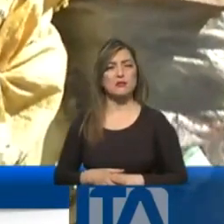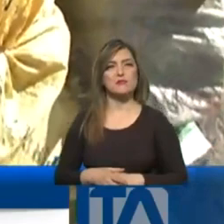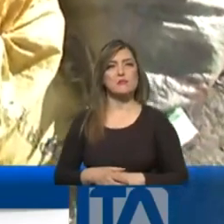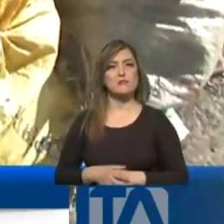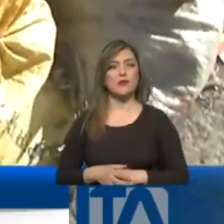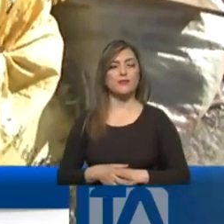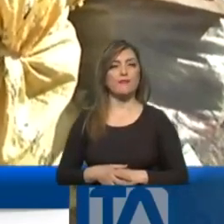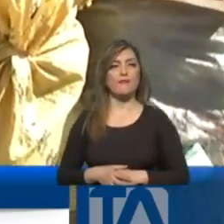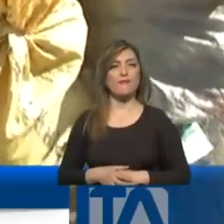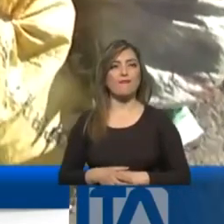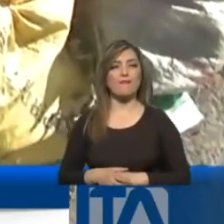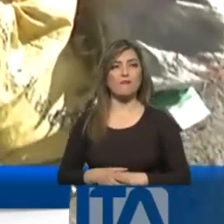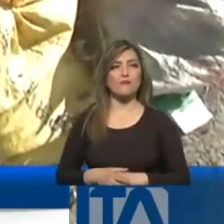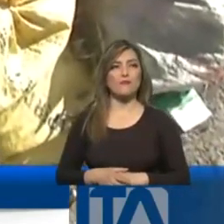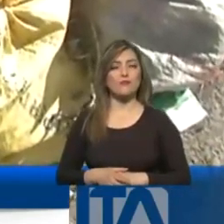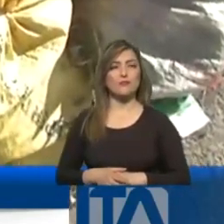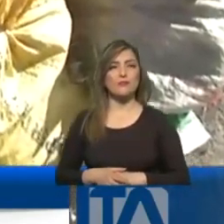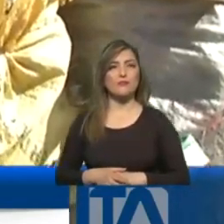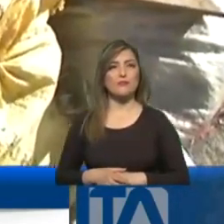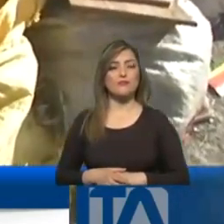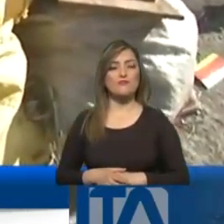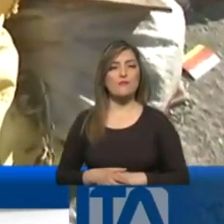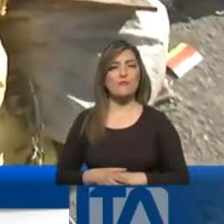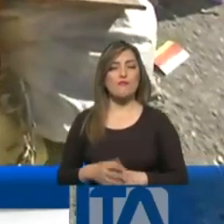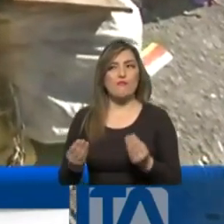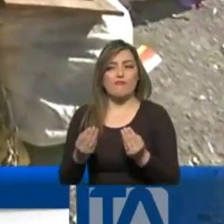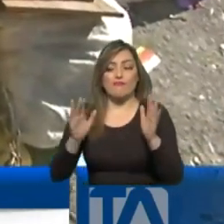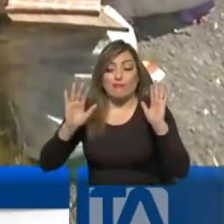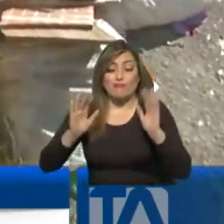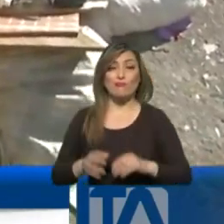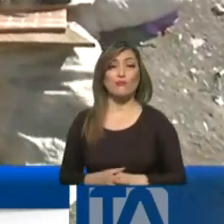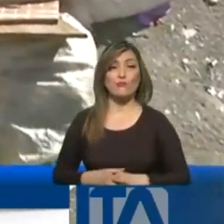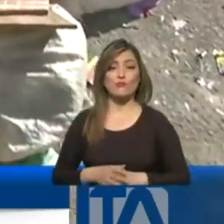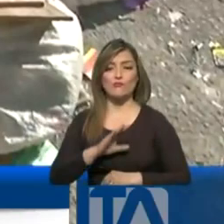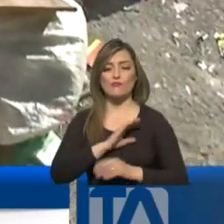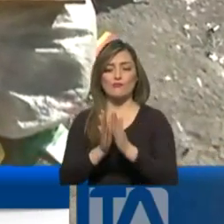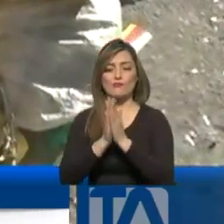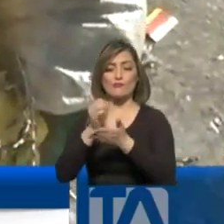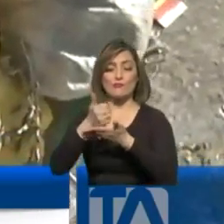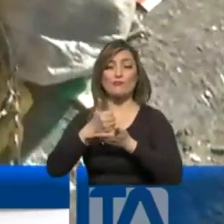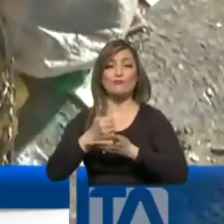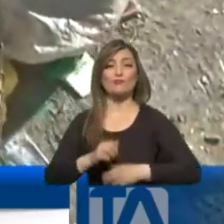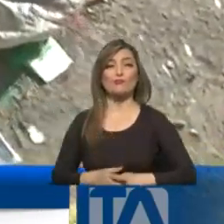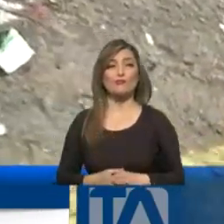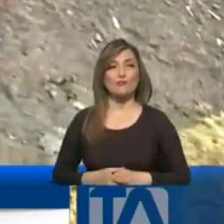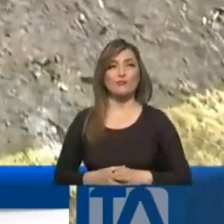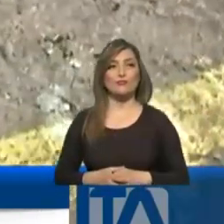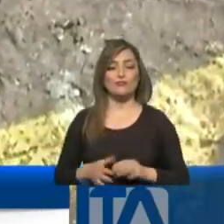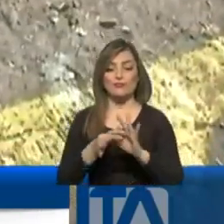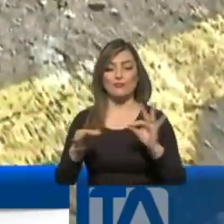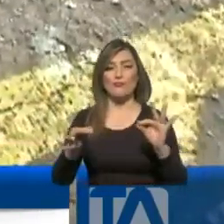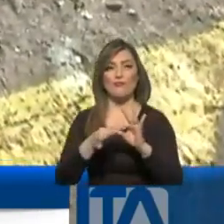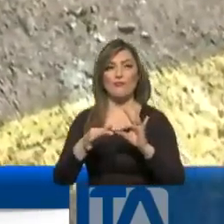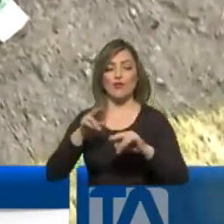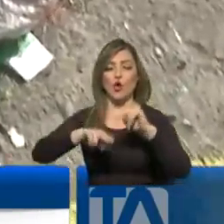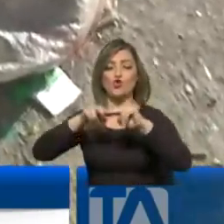entonces nos vienen a botar los escombros y no sabemos qué hacer con esto. Estamos pidiendo al municipio que nos ayude a poder evacuar porque son escombros